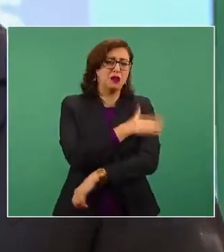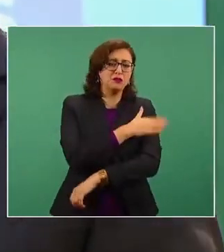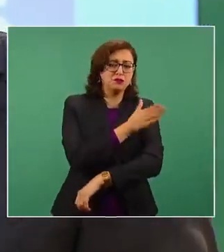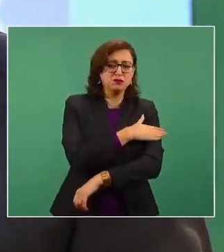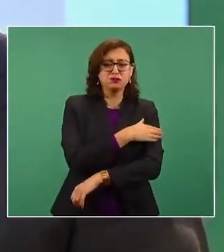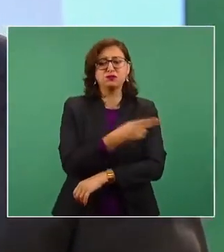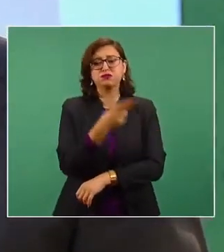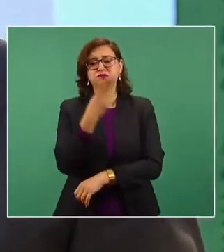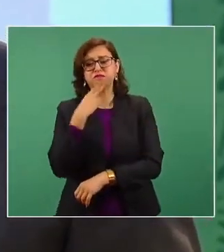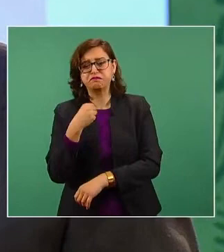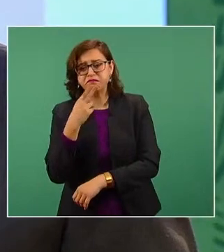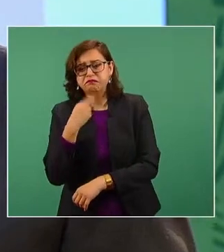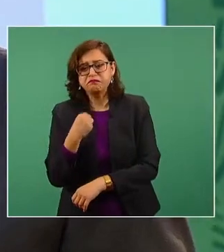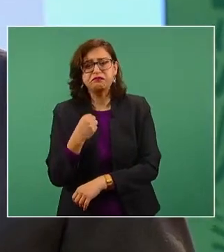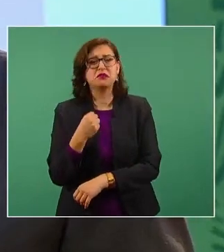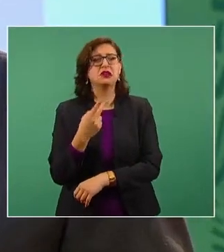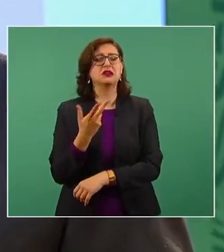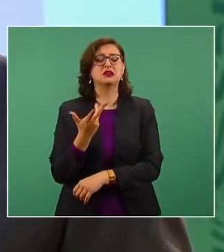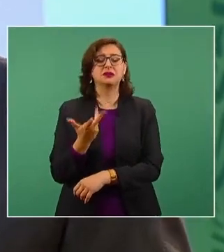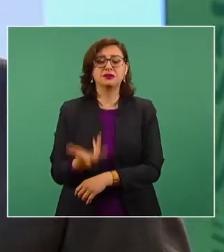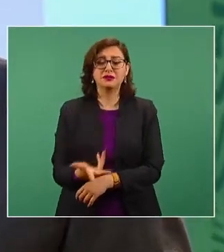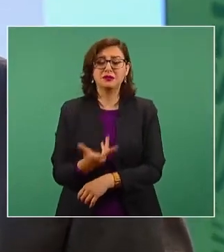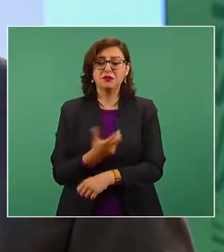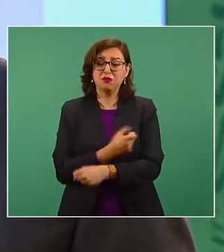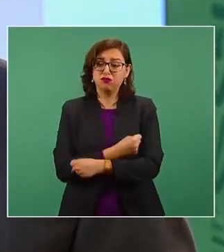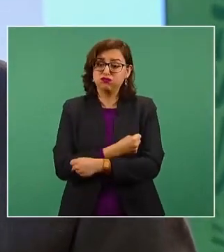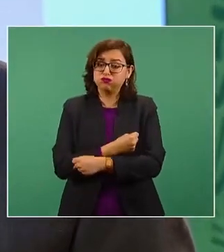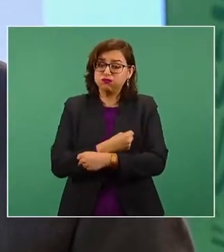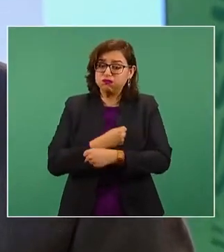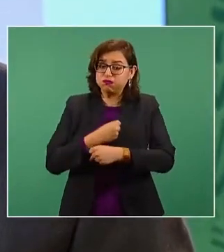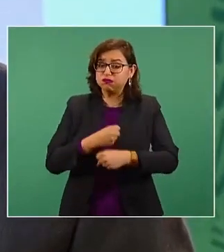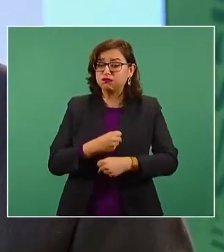hipertensión, diabetes y obesidad.